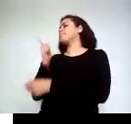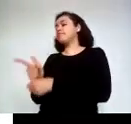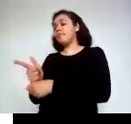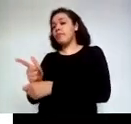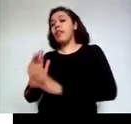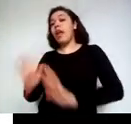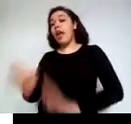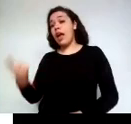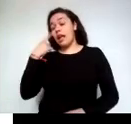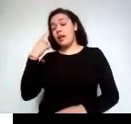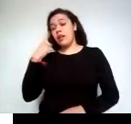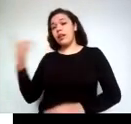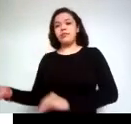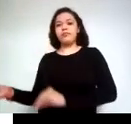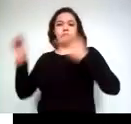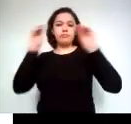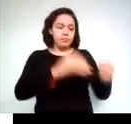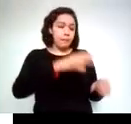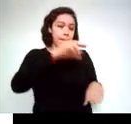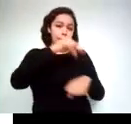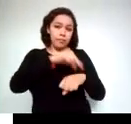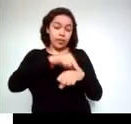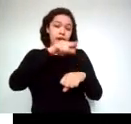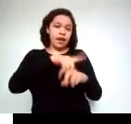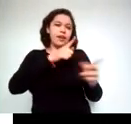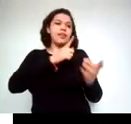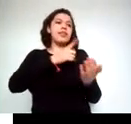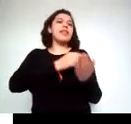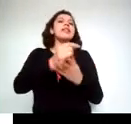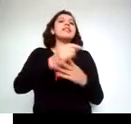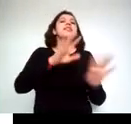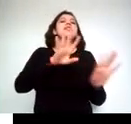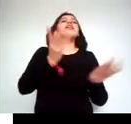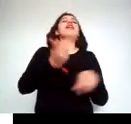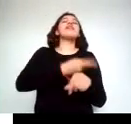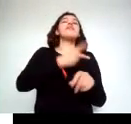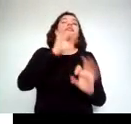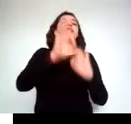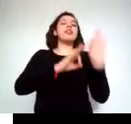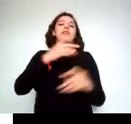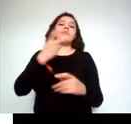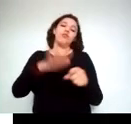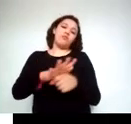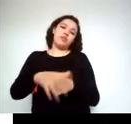derive a la atención médica, ahí es donde se va a ver qué es lo que va a suceder con su tratamiento.